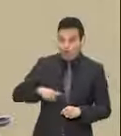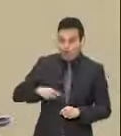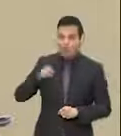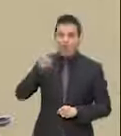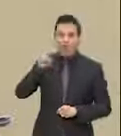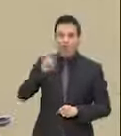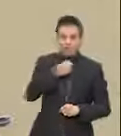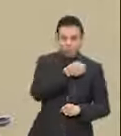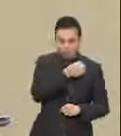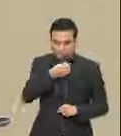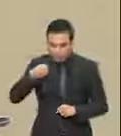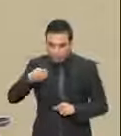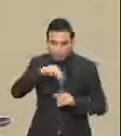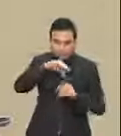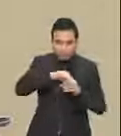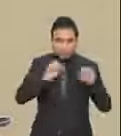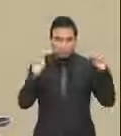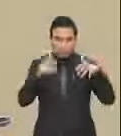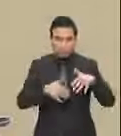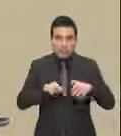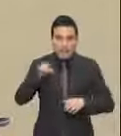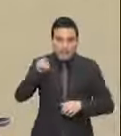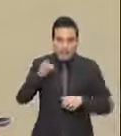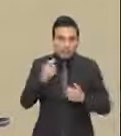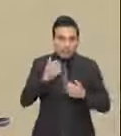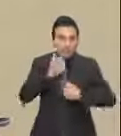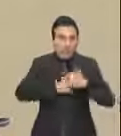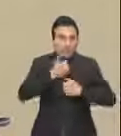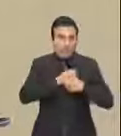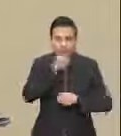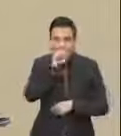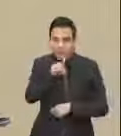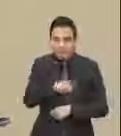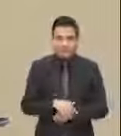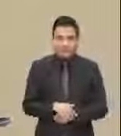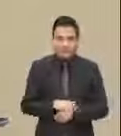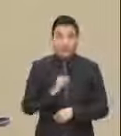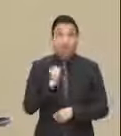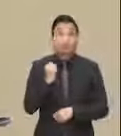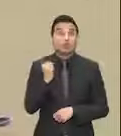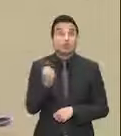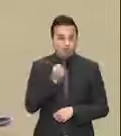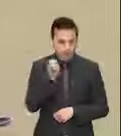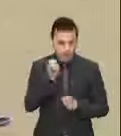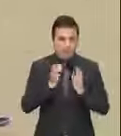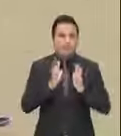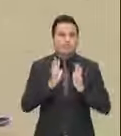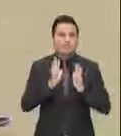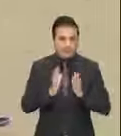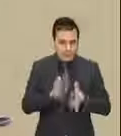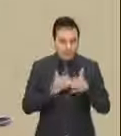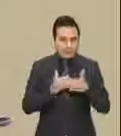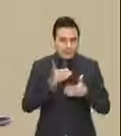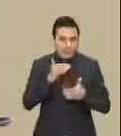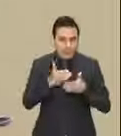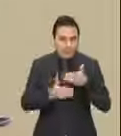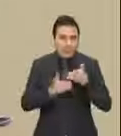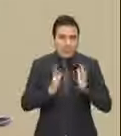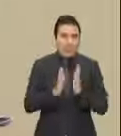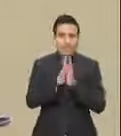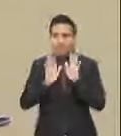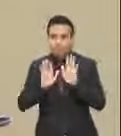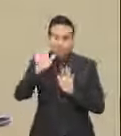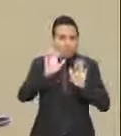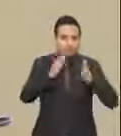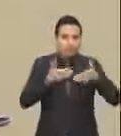competía las elec en las elecciones y que afortunadamente la transición a la democracia dejó desde hace